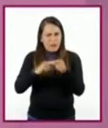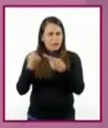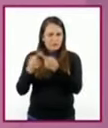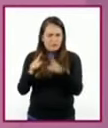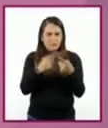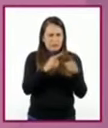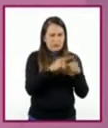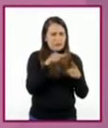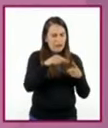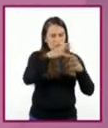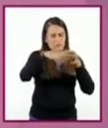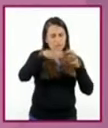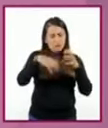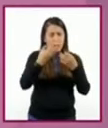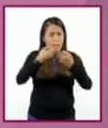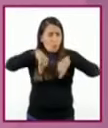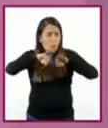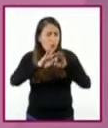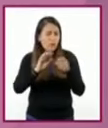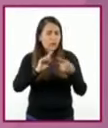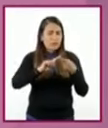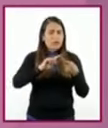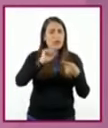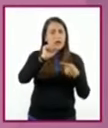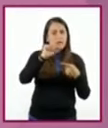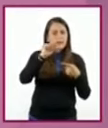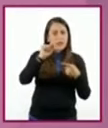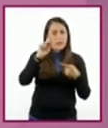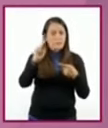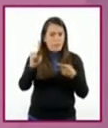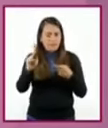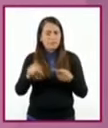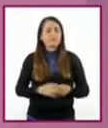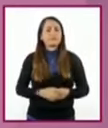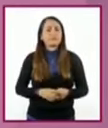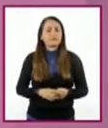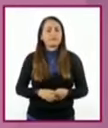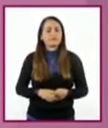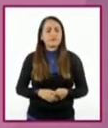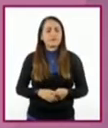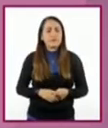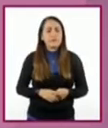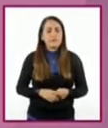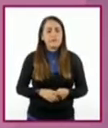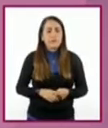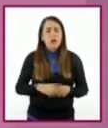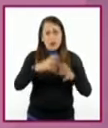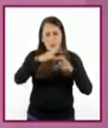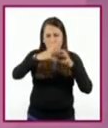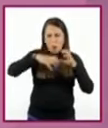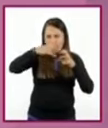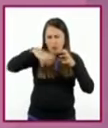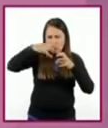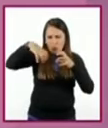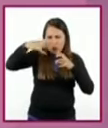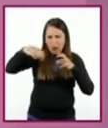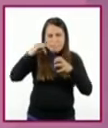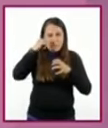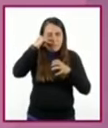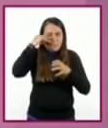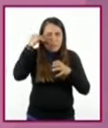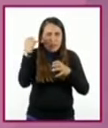supervivencia. Se trata del ATP, adenosil y fosfato, una pequeña molécula que es